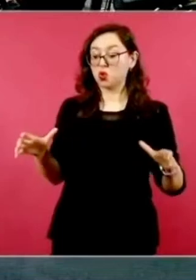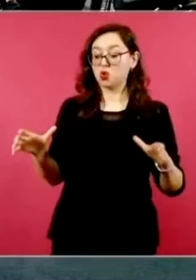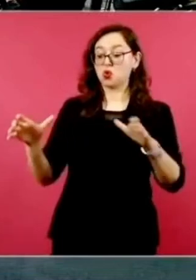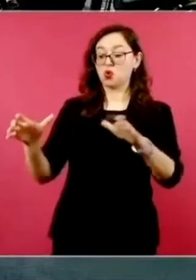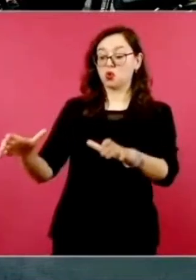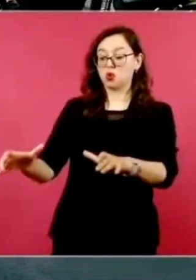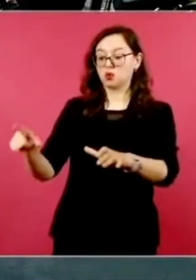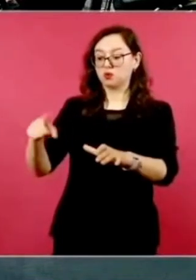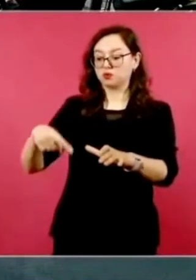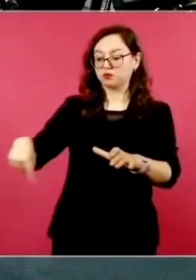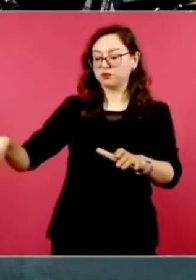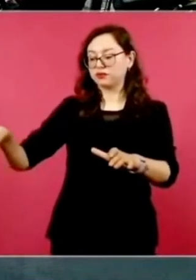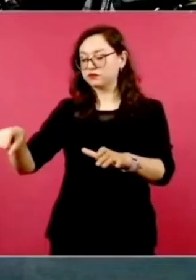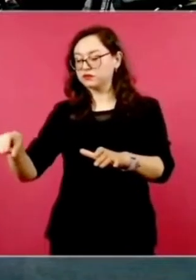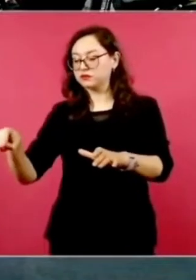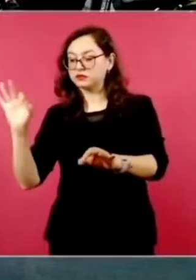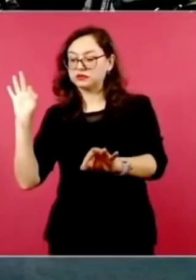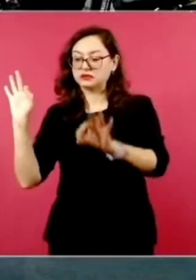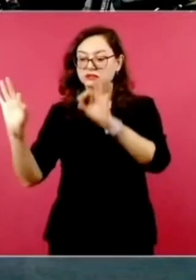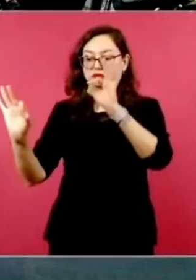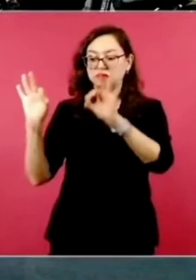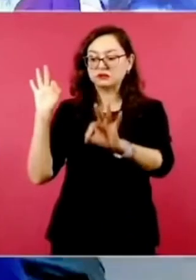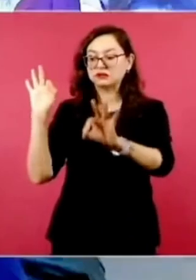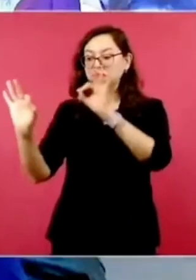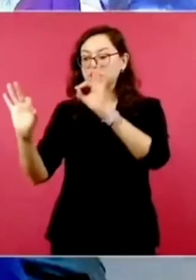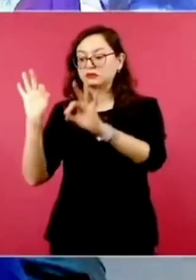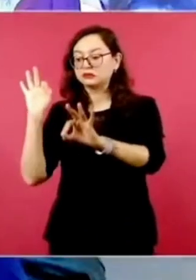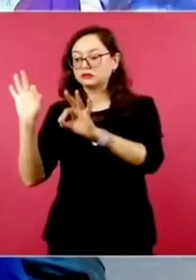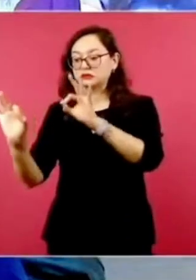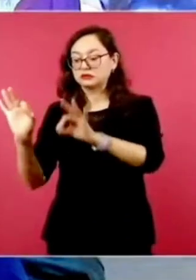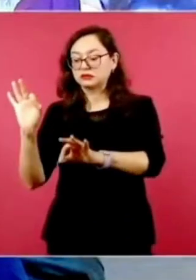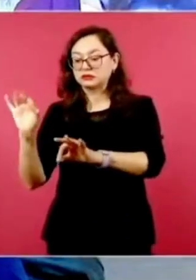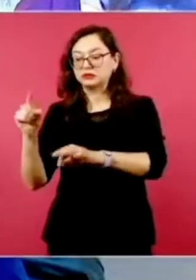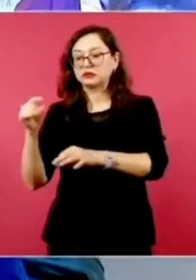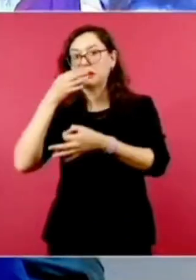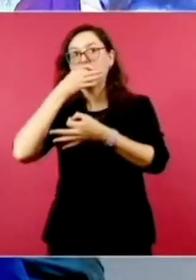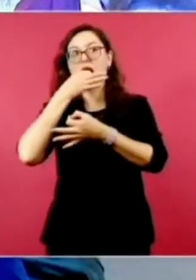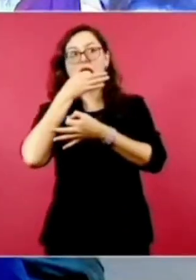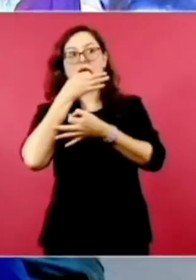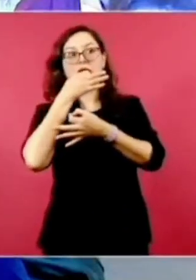que los convenció de reconocer su derrota?